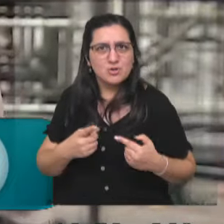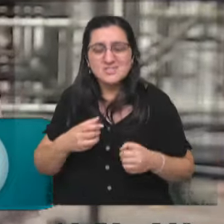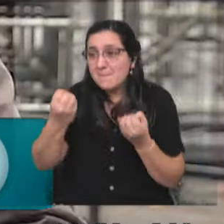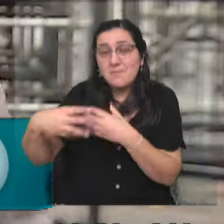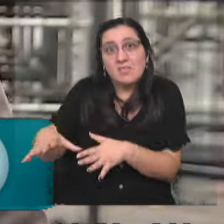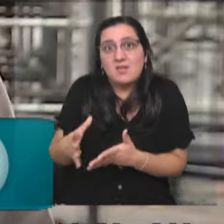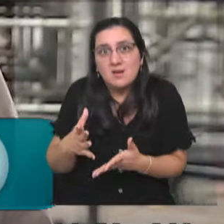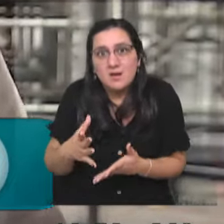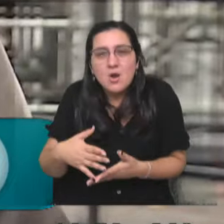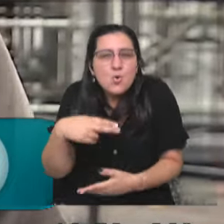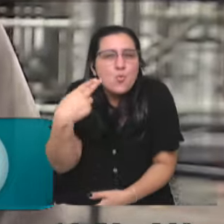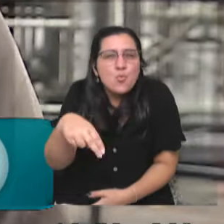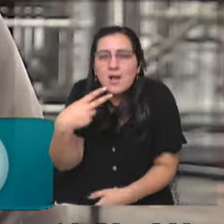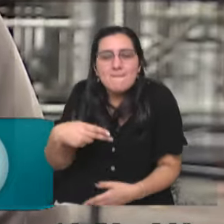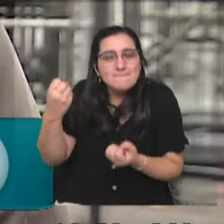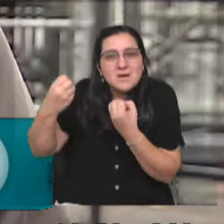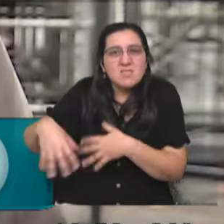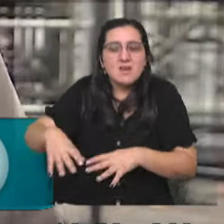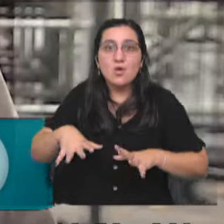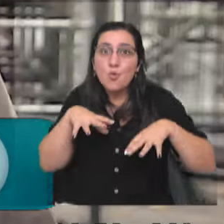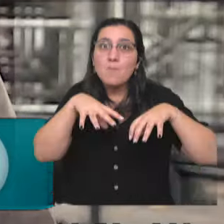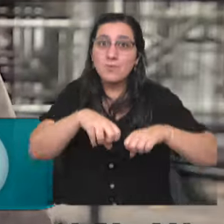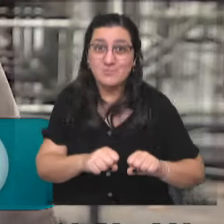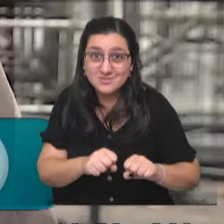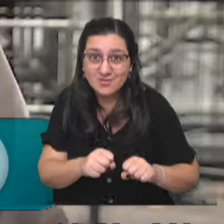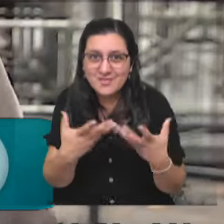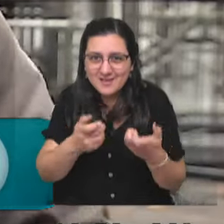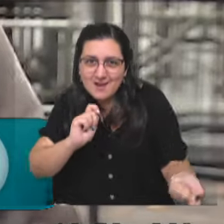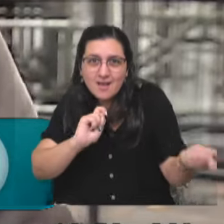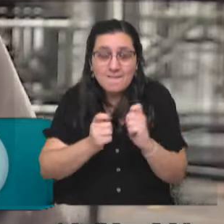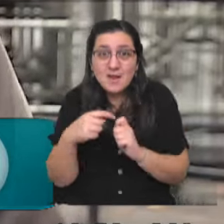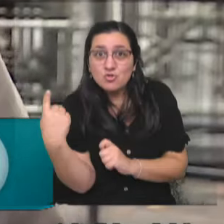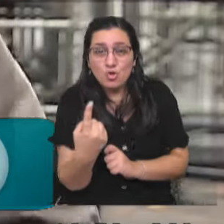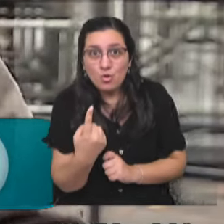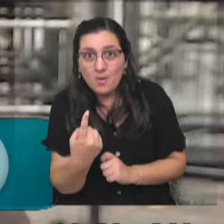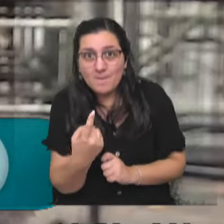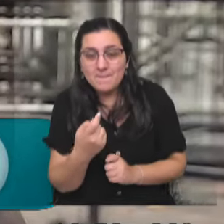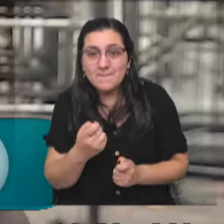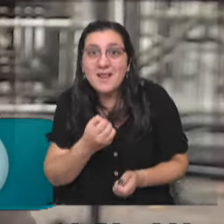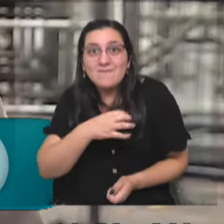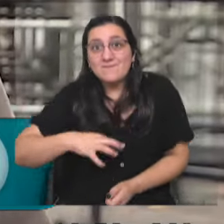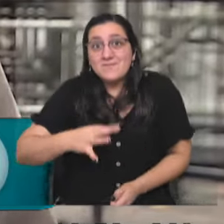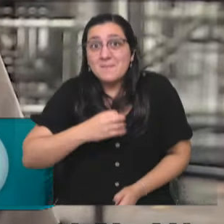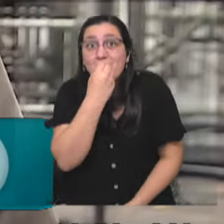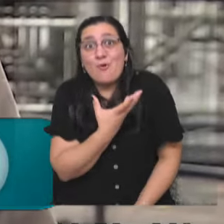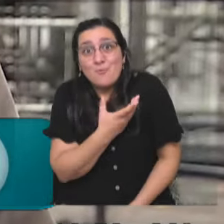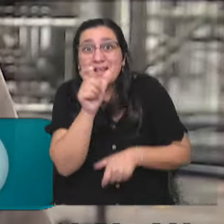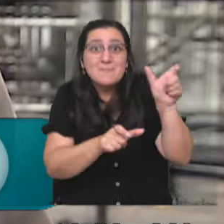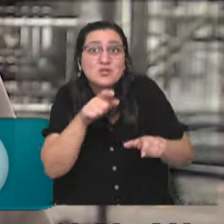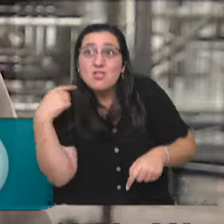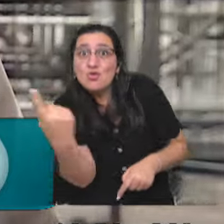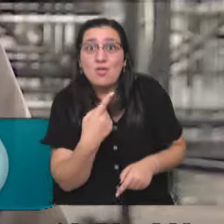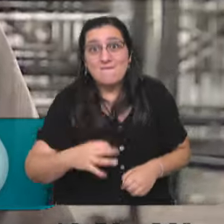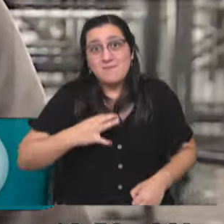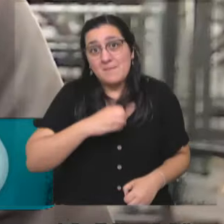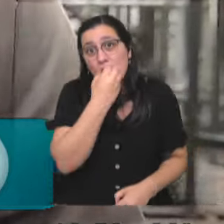perder nunca ese compromiso de querer cambiarlo todo para vivir mejor, para que las personas vivan mejor.